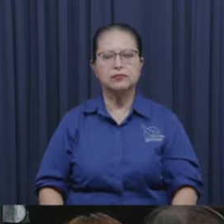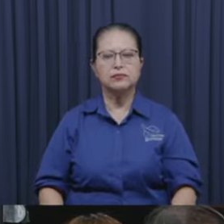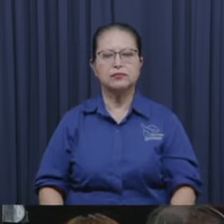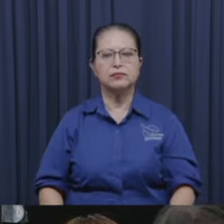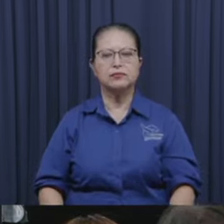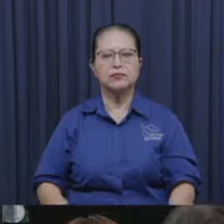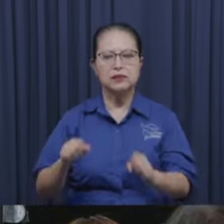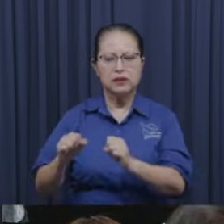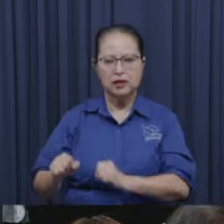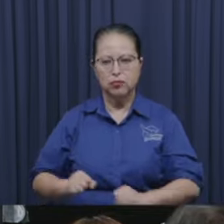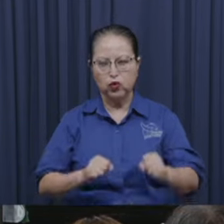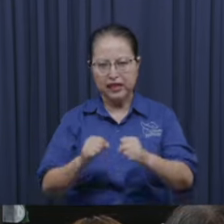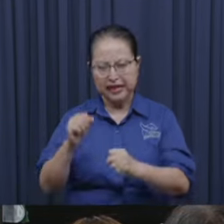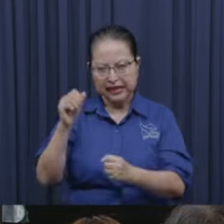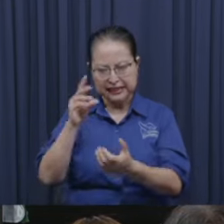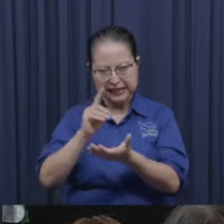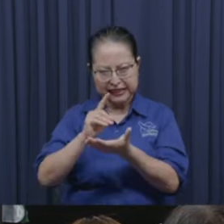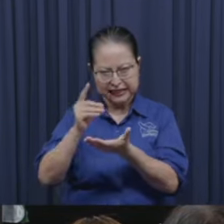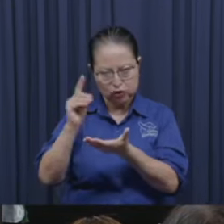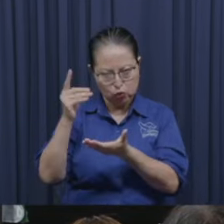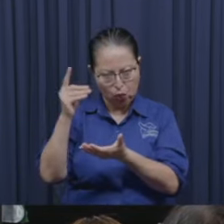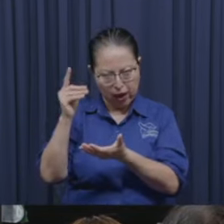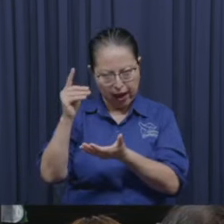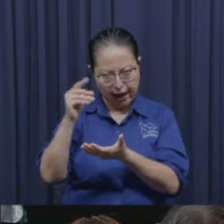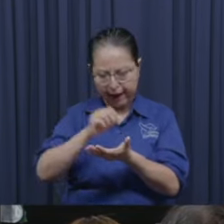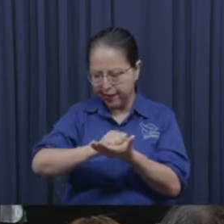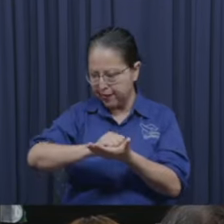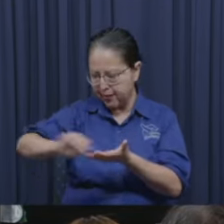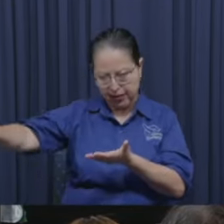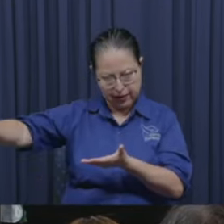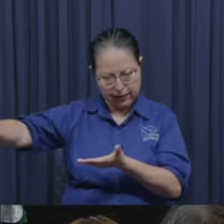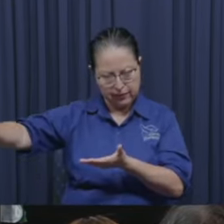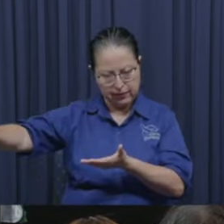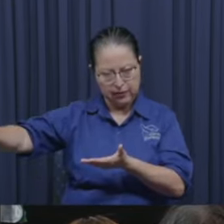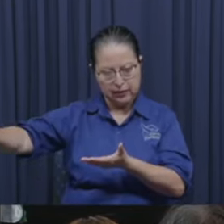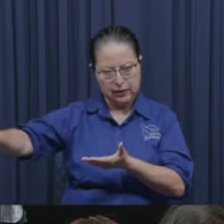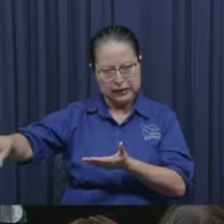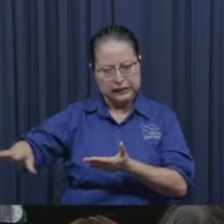beliceño des Alejandro ent yo digo